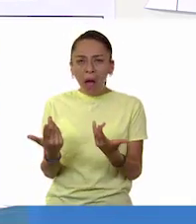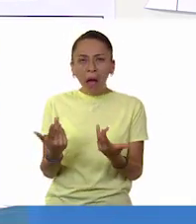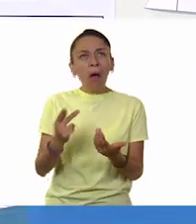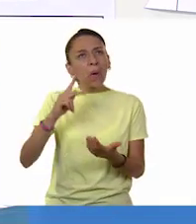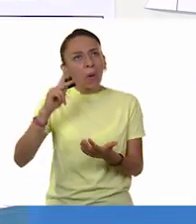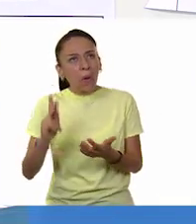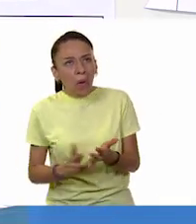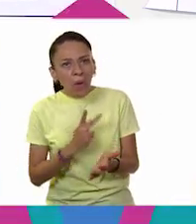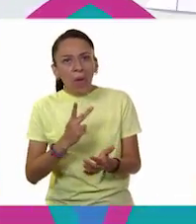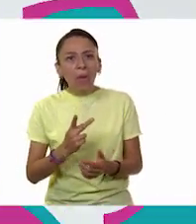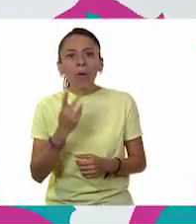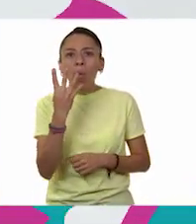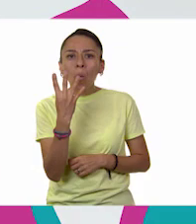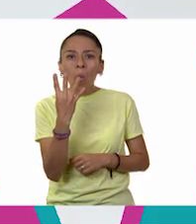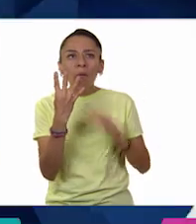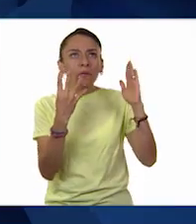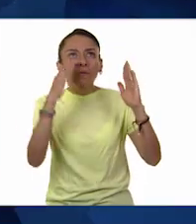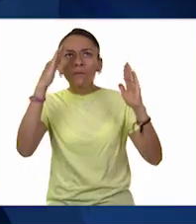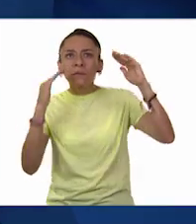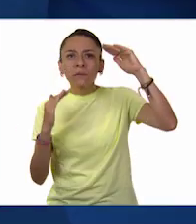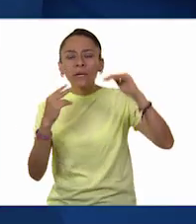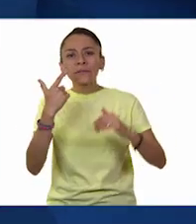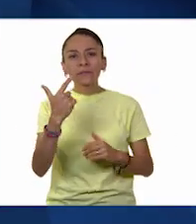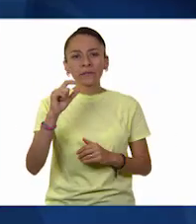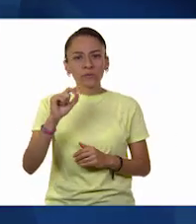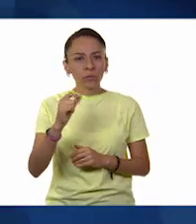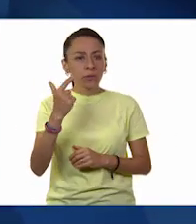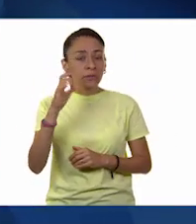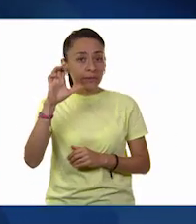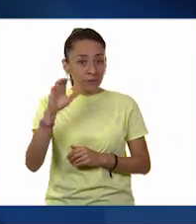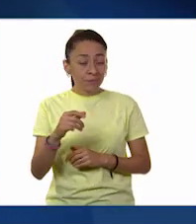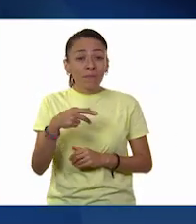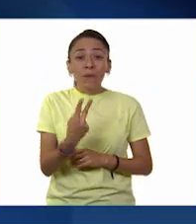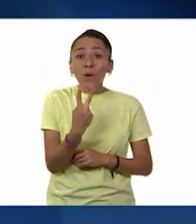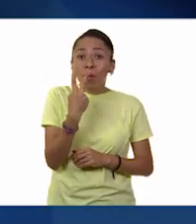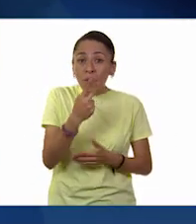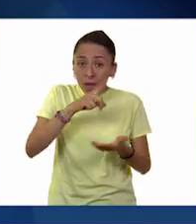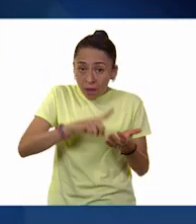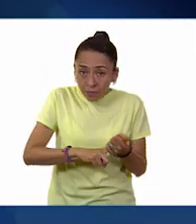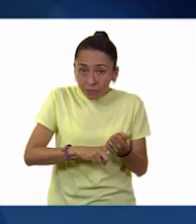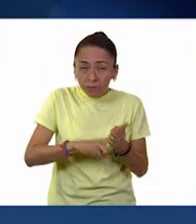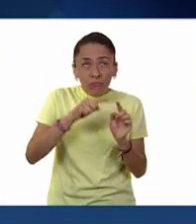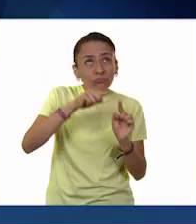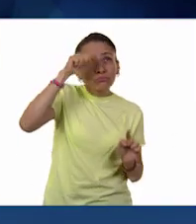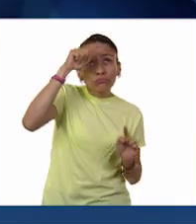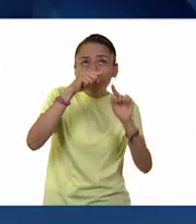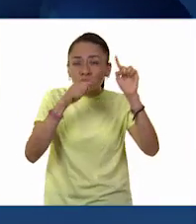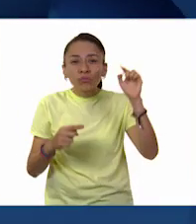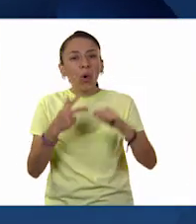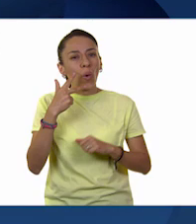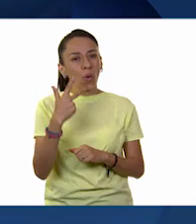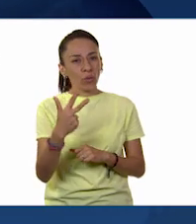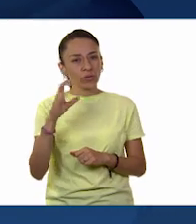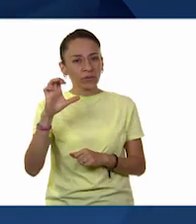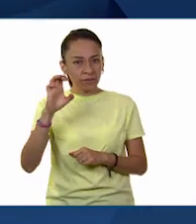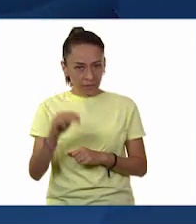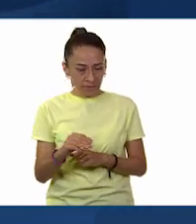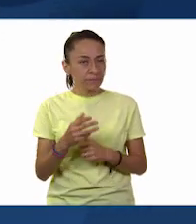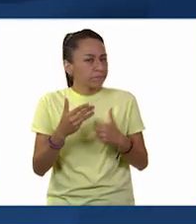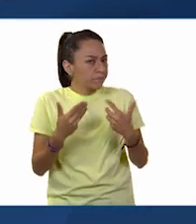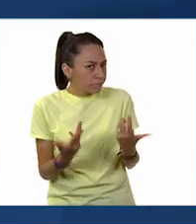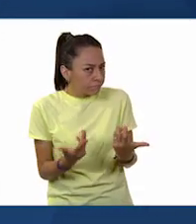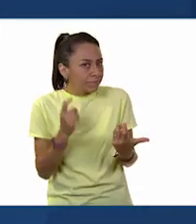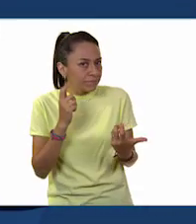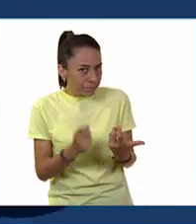miden 7.7 centímetros, pero 2 lados miden 8 centímetros. Así que sumamos la medida de